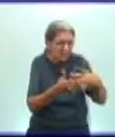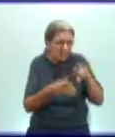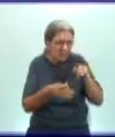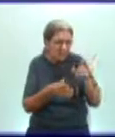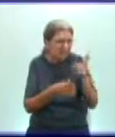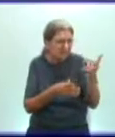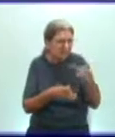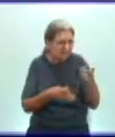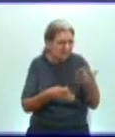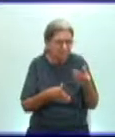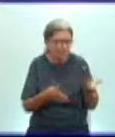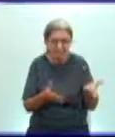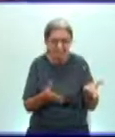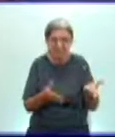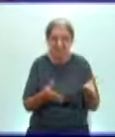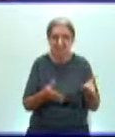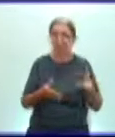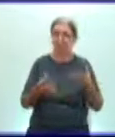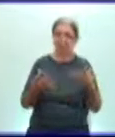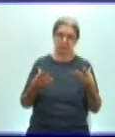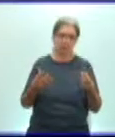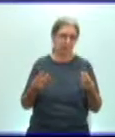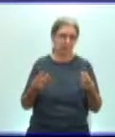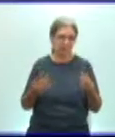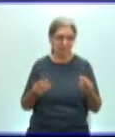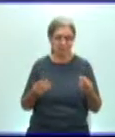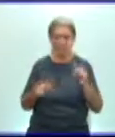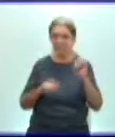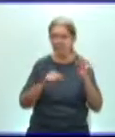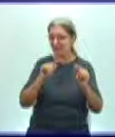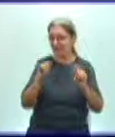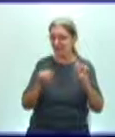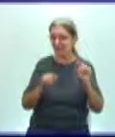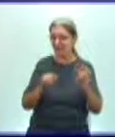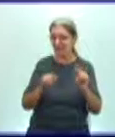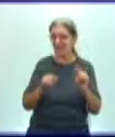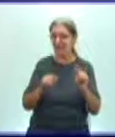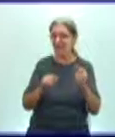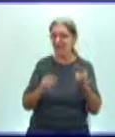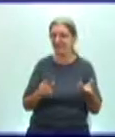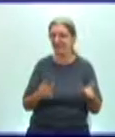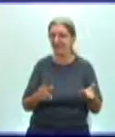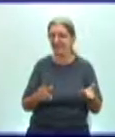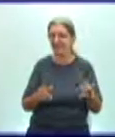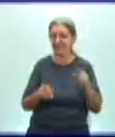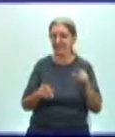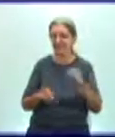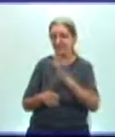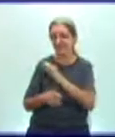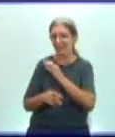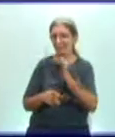persona? En fin, ¿cuáles son las causas del cuento? Y eso es lo que nos invita a la lectura. Voy a